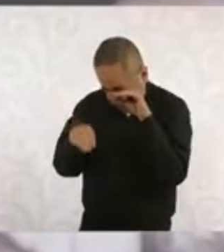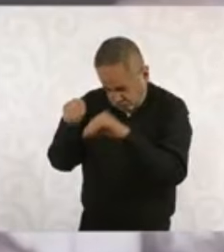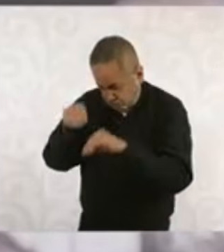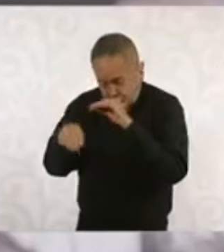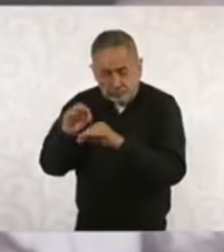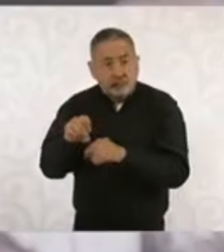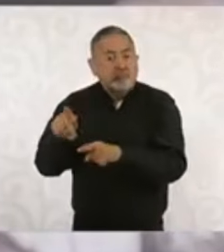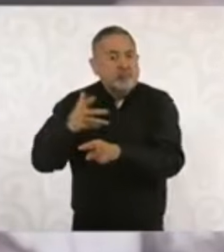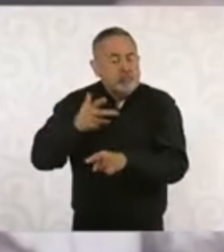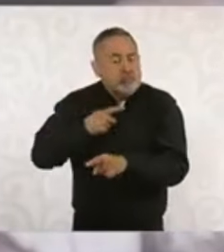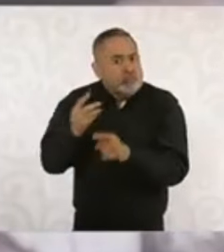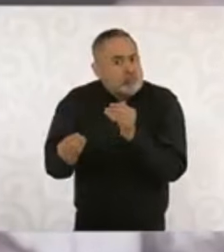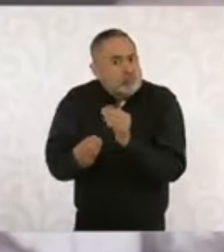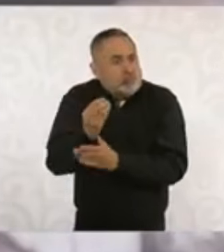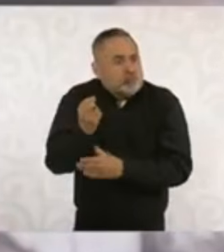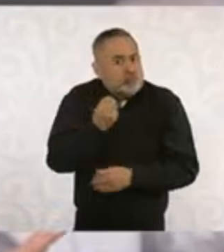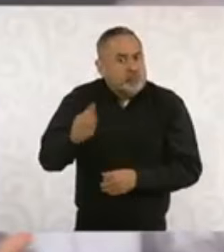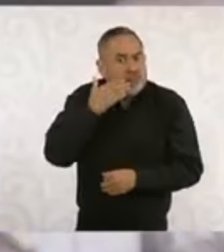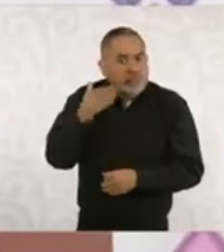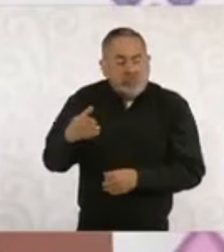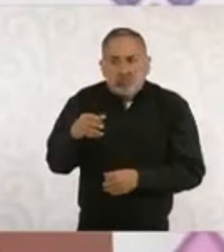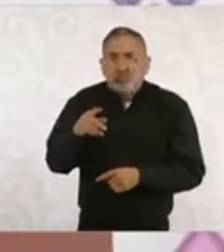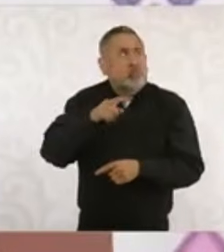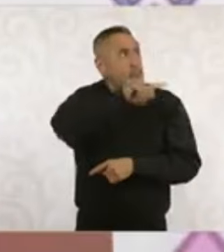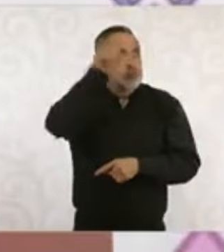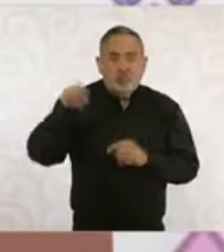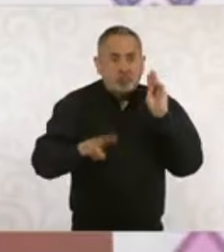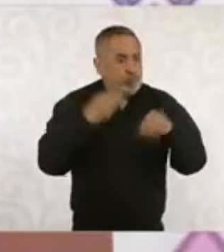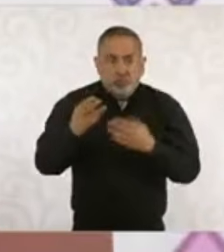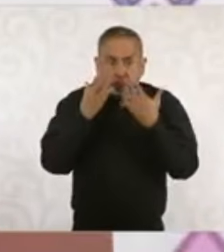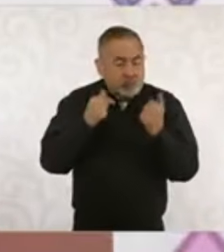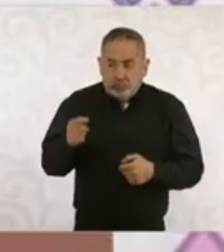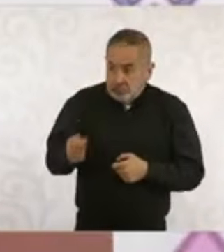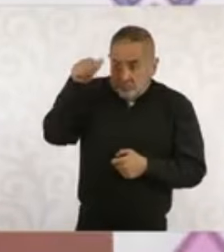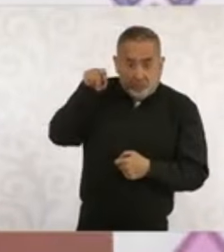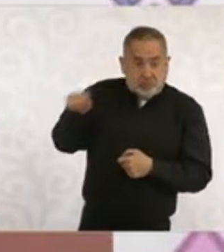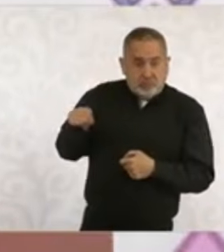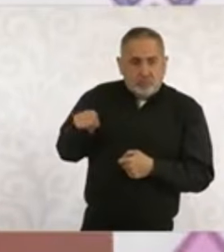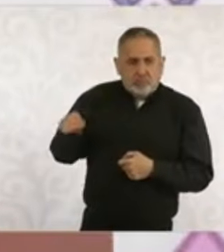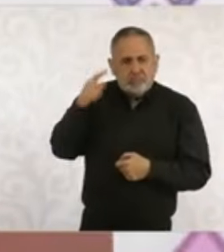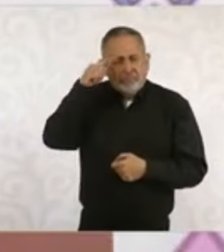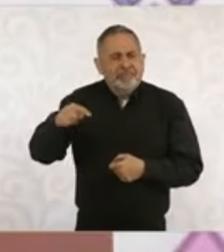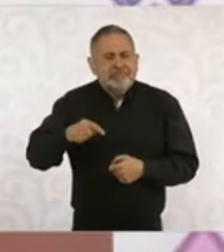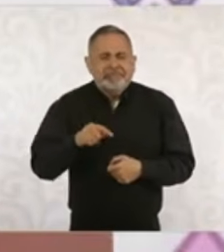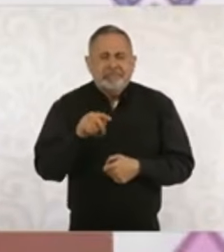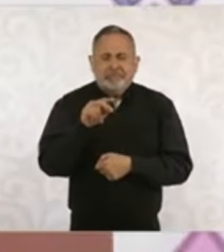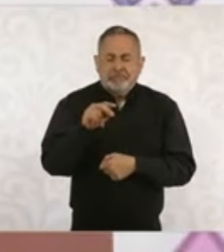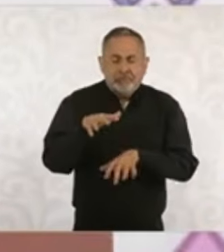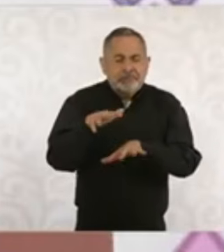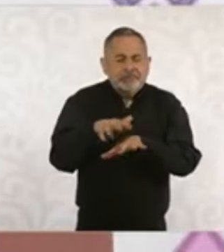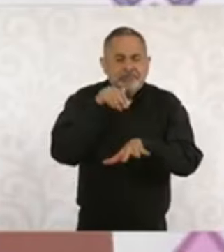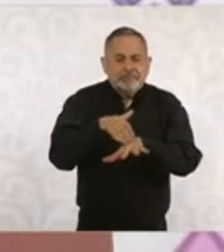un producto muy innovador, un producto que no tiene competencia en el mercado para las úlceras del pie